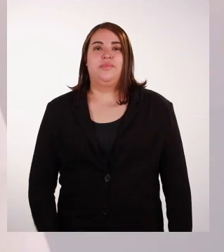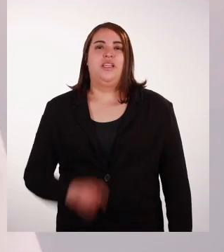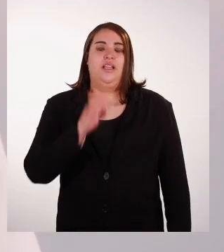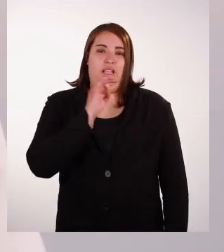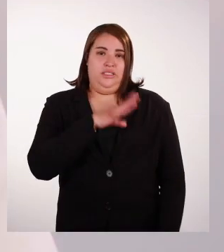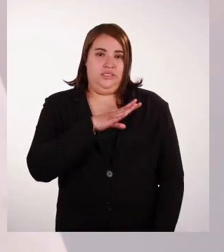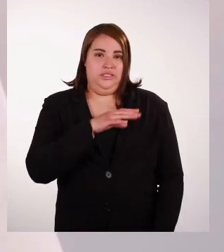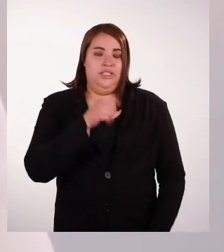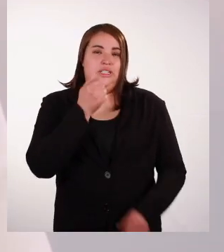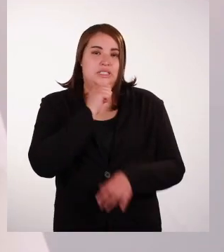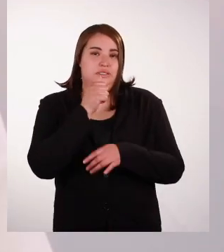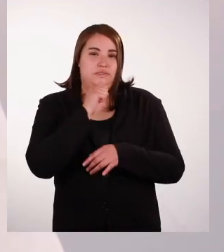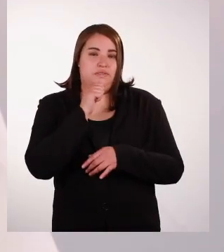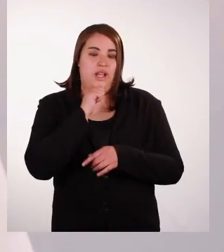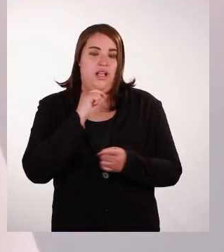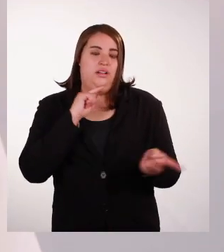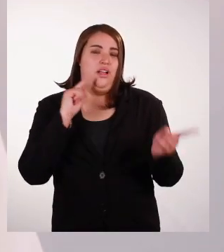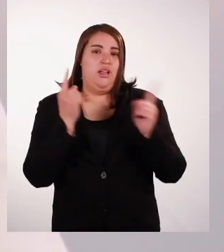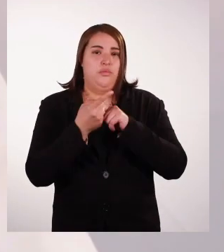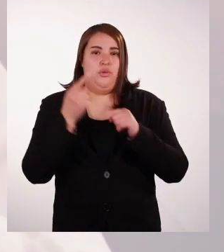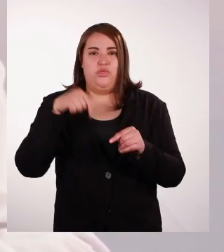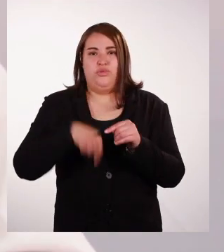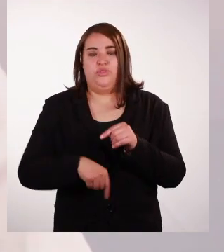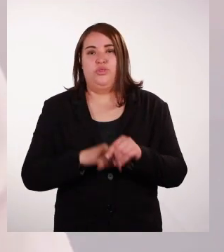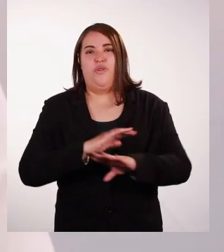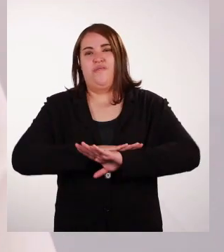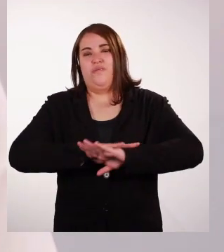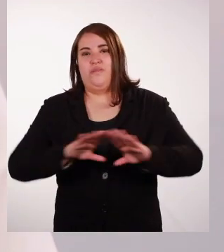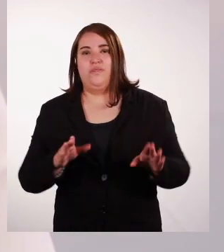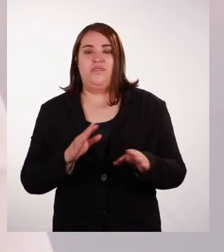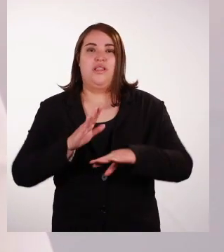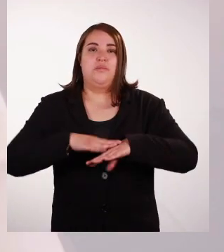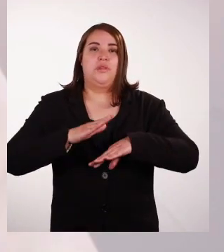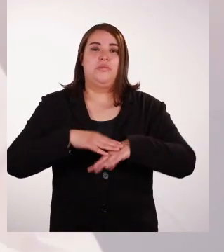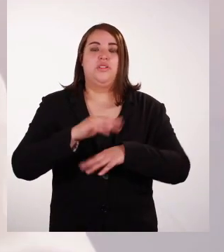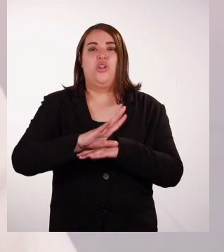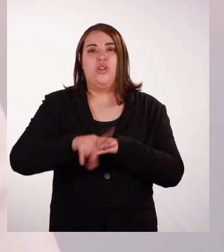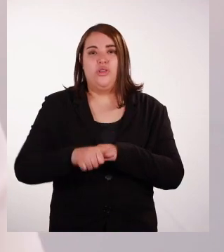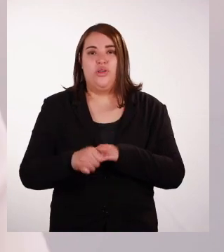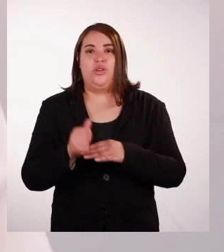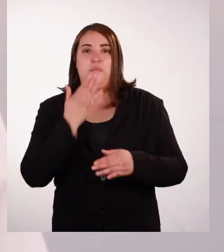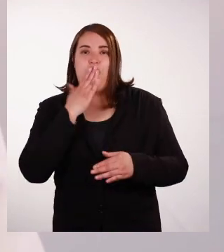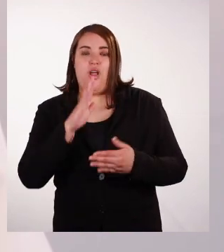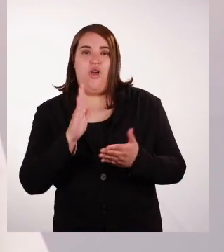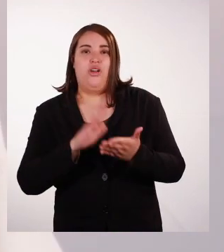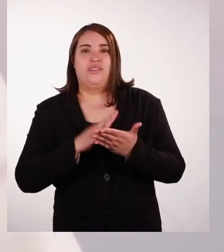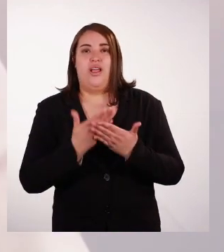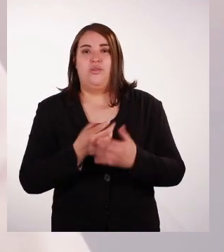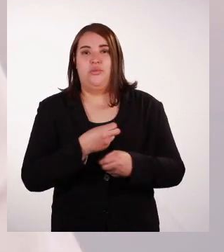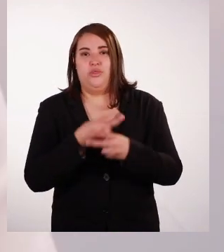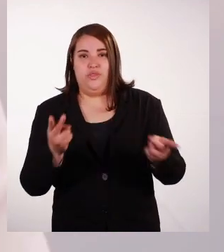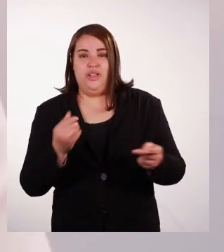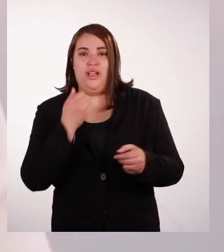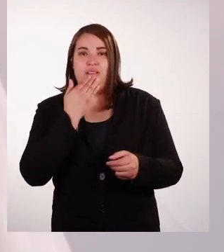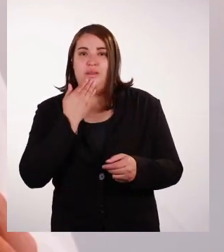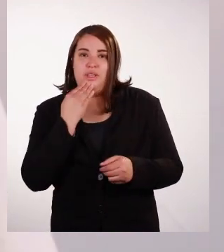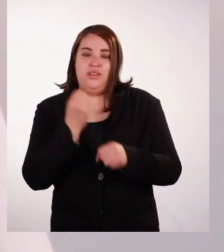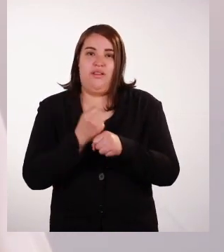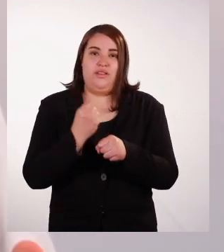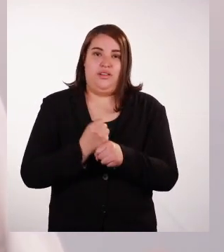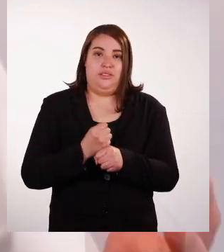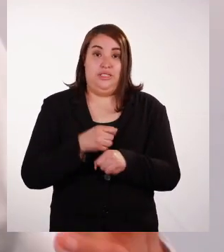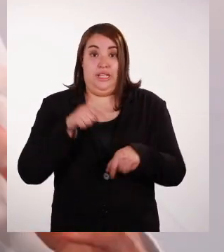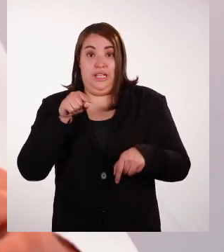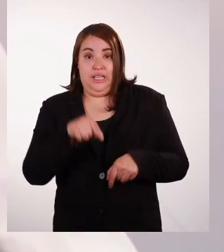Siento que en Chile hace falta un cambio profundo, terminar con la impunidad de los delincuentes, mejorar la salud pública y también el empleo. Para